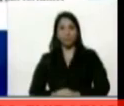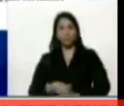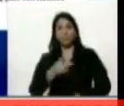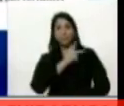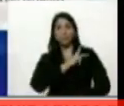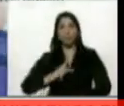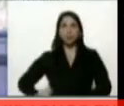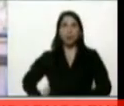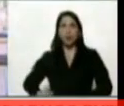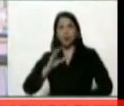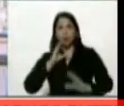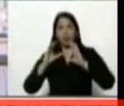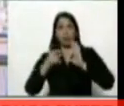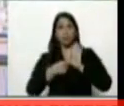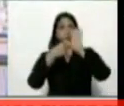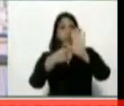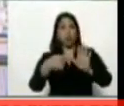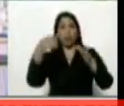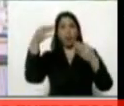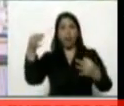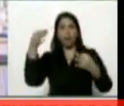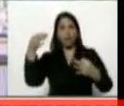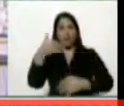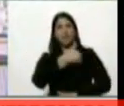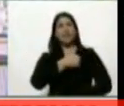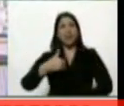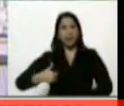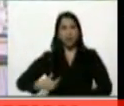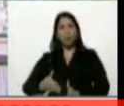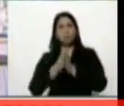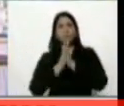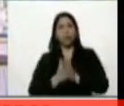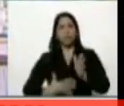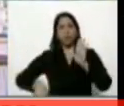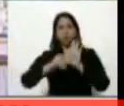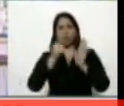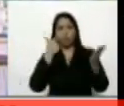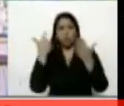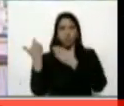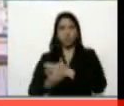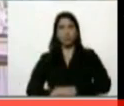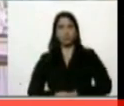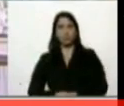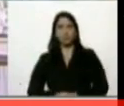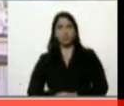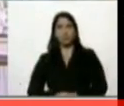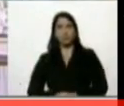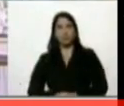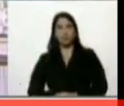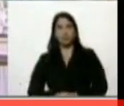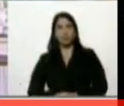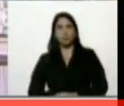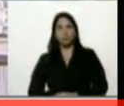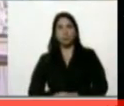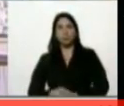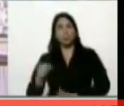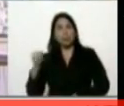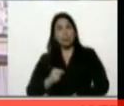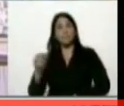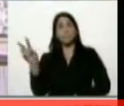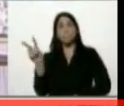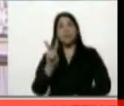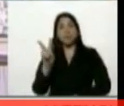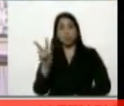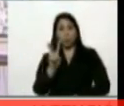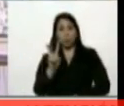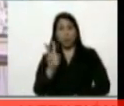en la necesidad, en la obligación y en el deseo de enviar cualquier cantidad de tropa a